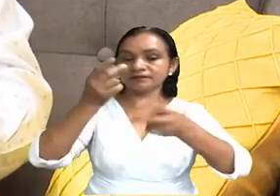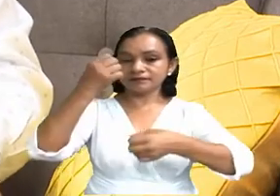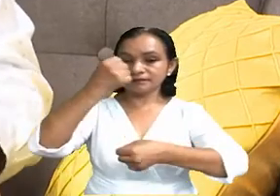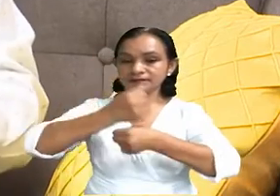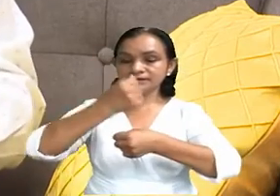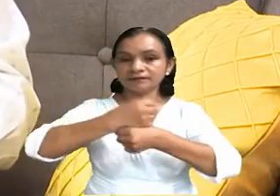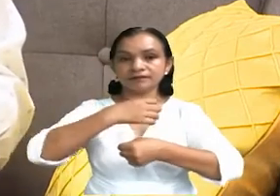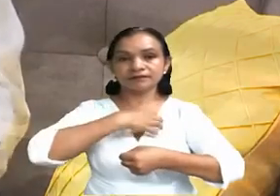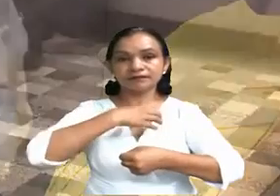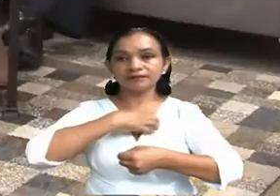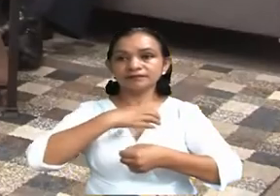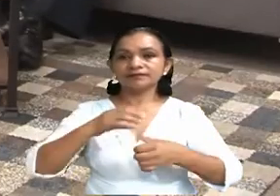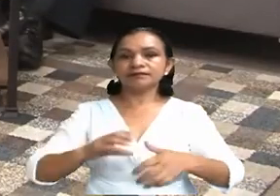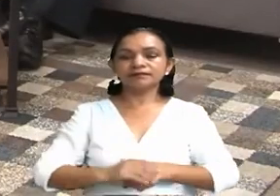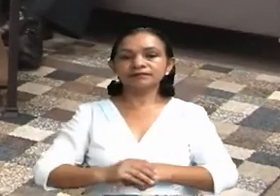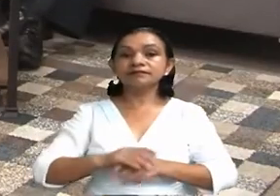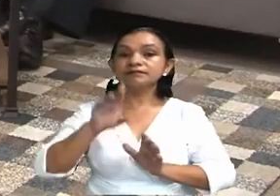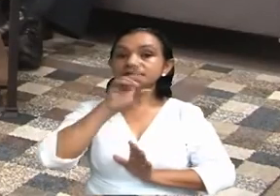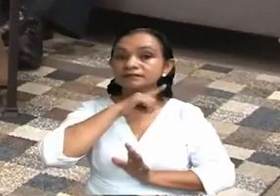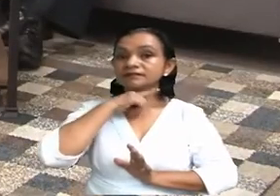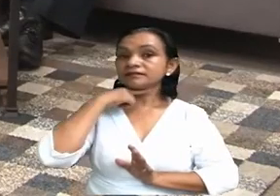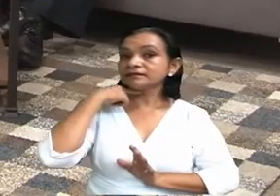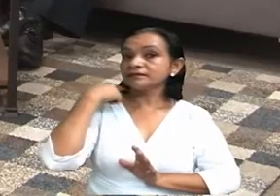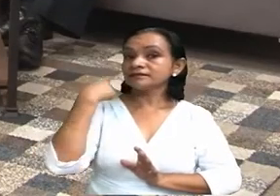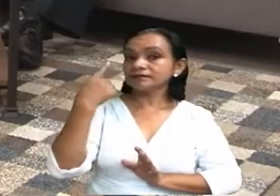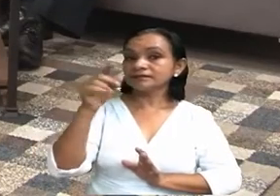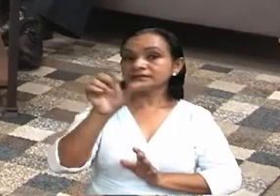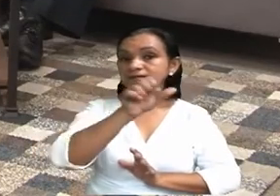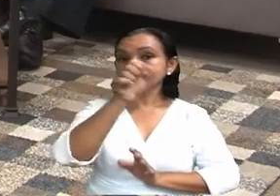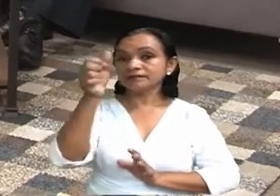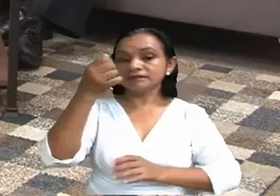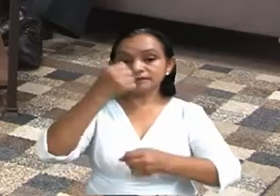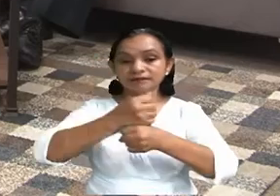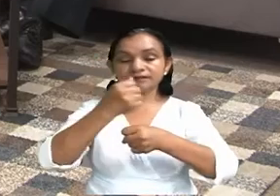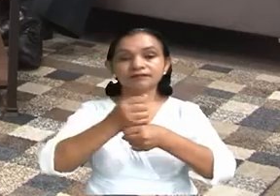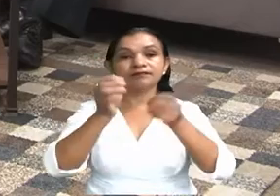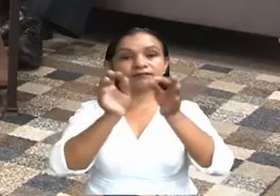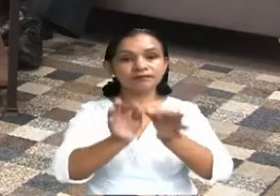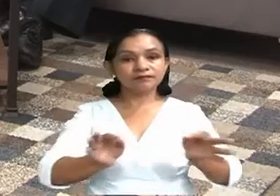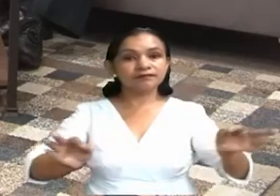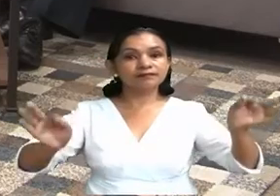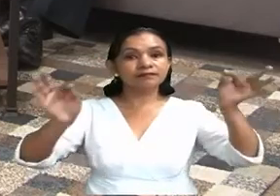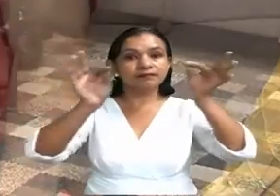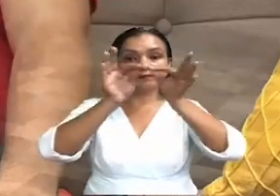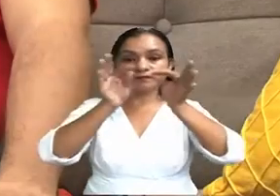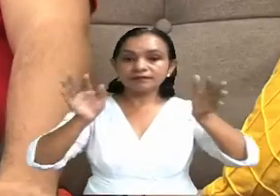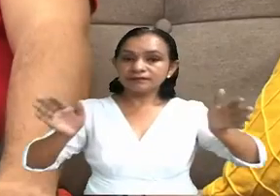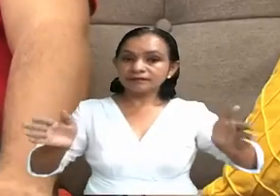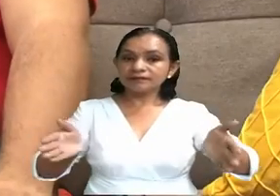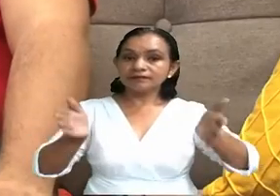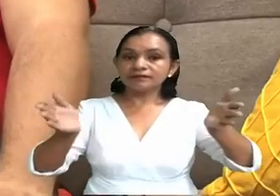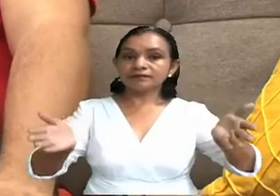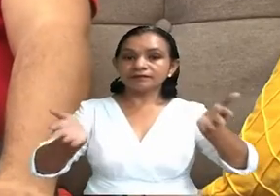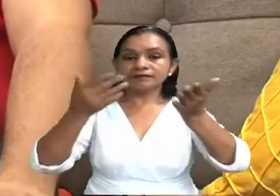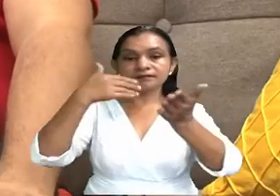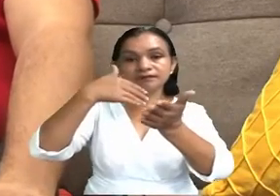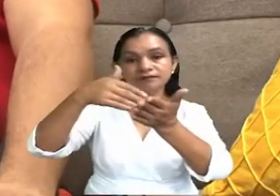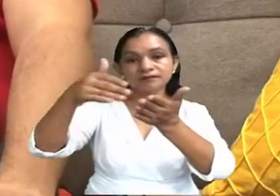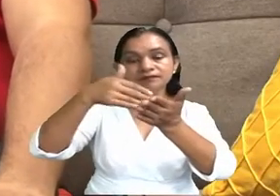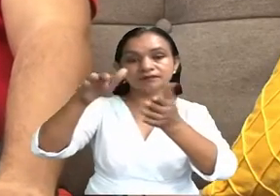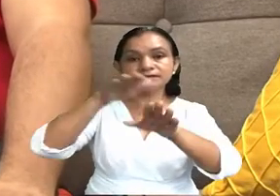¿no? Efectivamente, otra línea de trabajo importante es la promoción de la